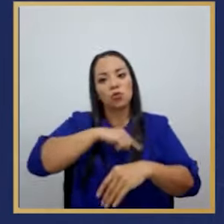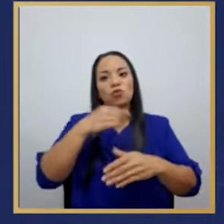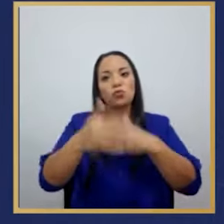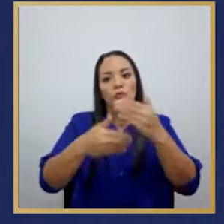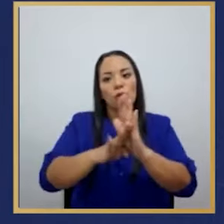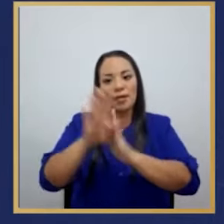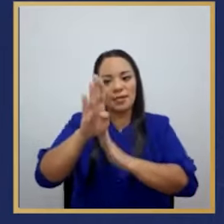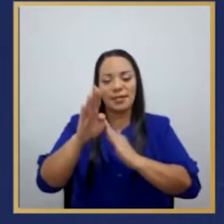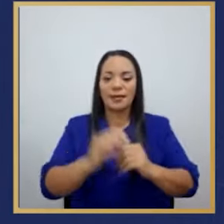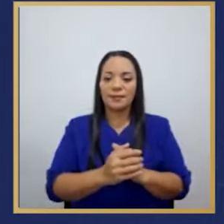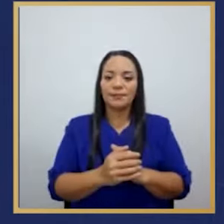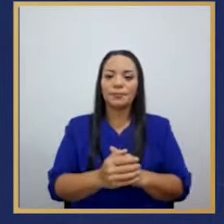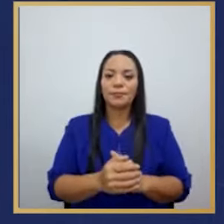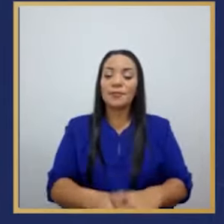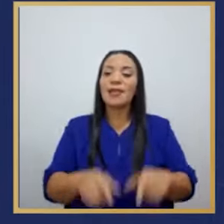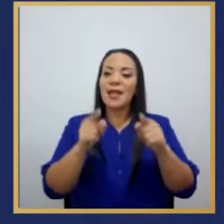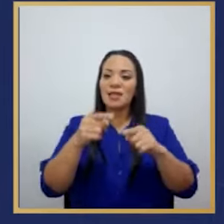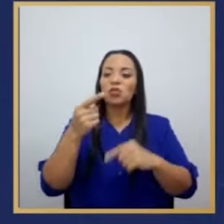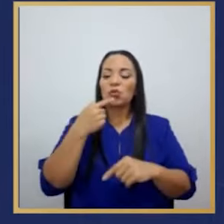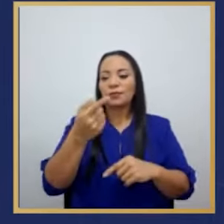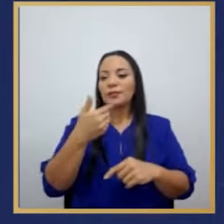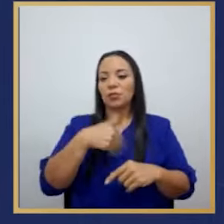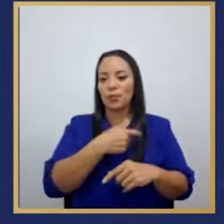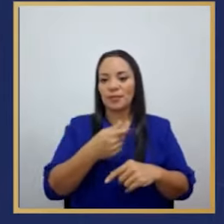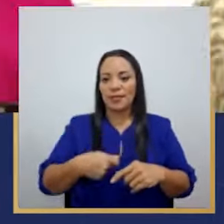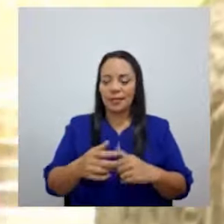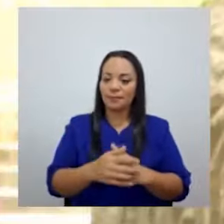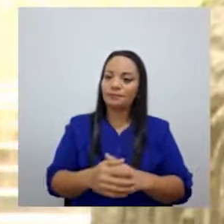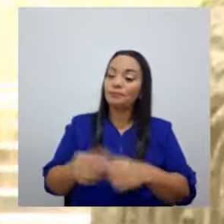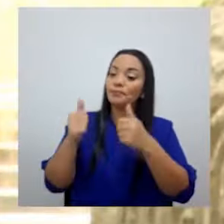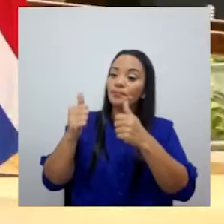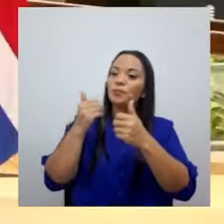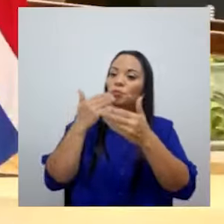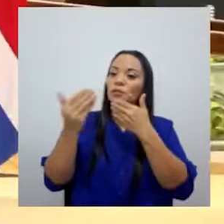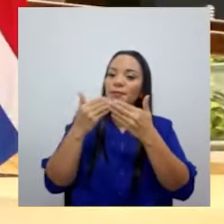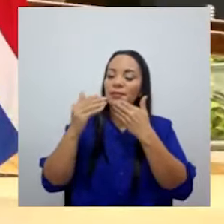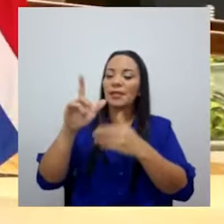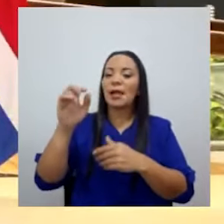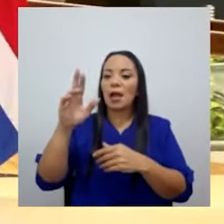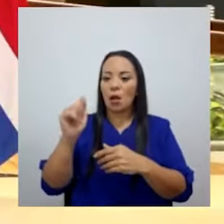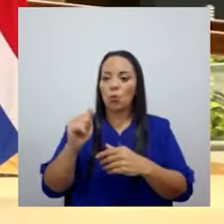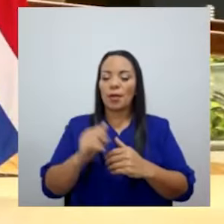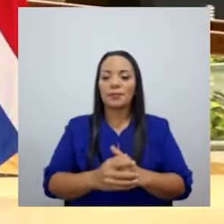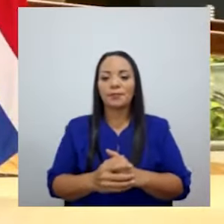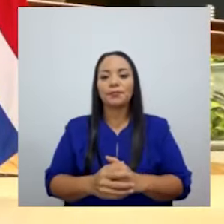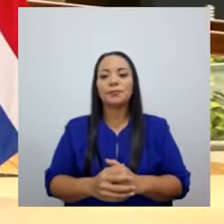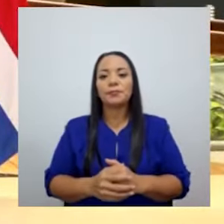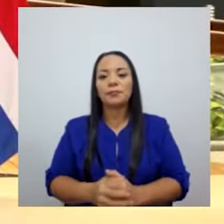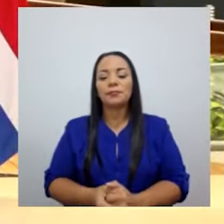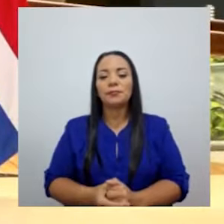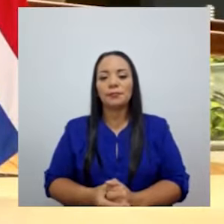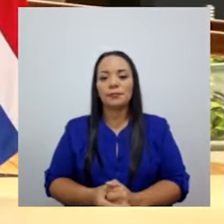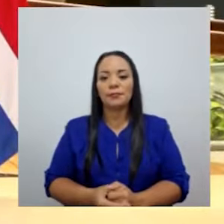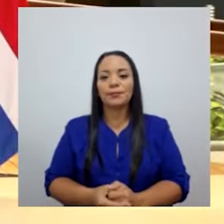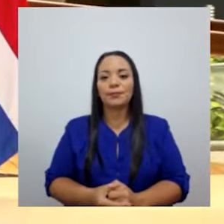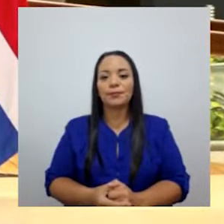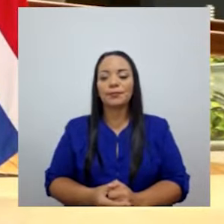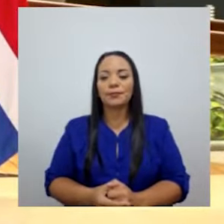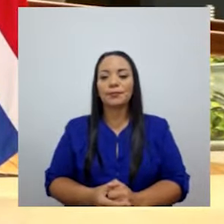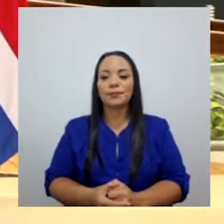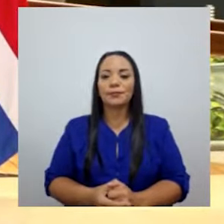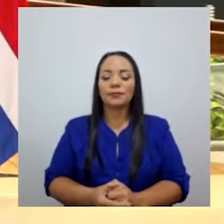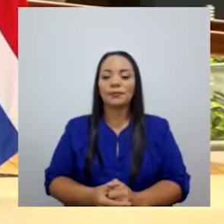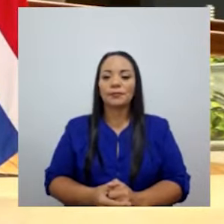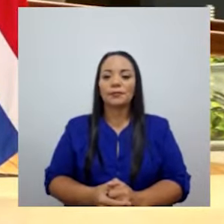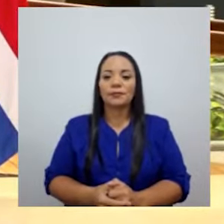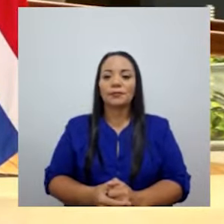progresar. Eso sería, señor presidente. Muy bien, muchísimas gracias, doña Laura. Yo creo que, como dijo